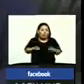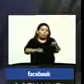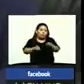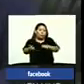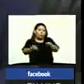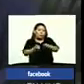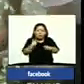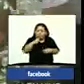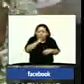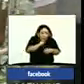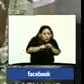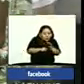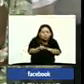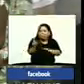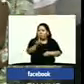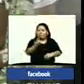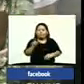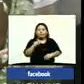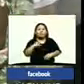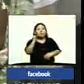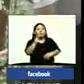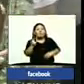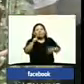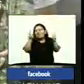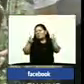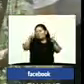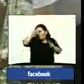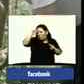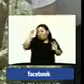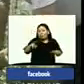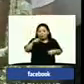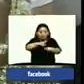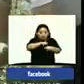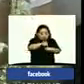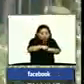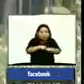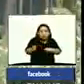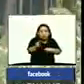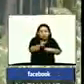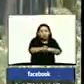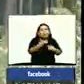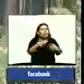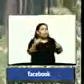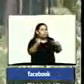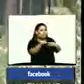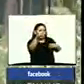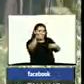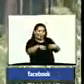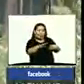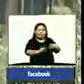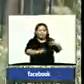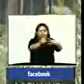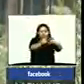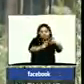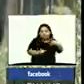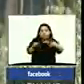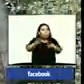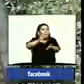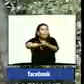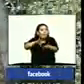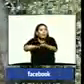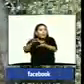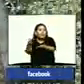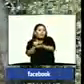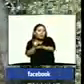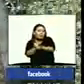drama humano. Los empleos son para el sector agrícola y las personas tendrán prestaciones de ley y solo pagarán impuestos al